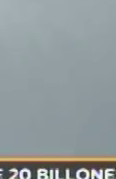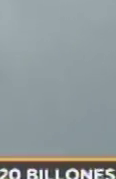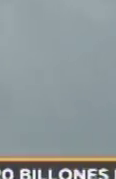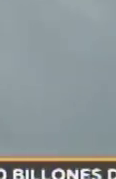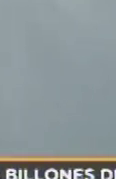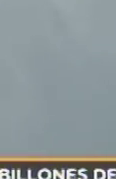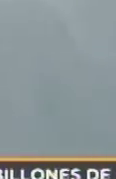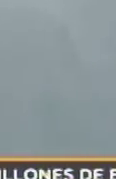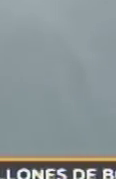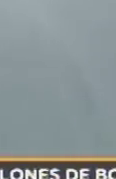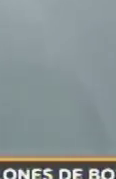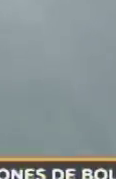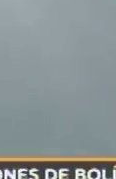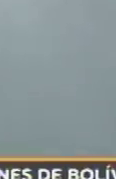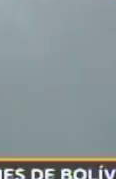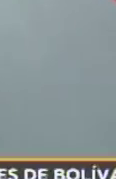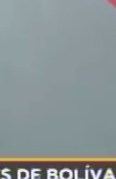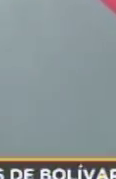jajaja